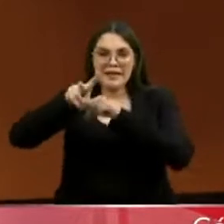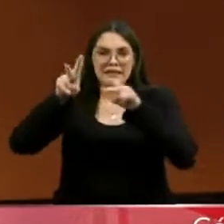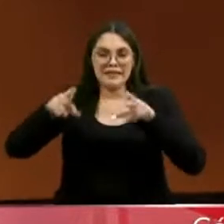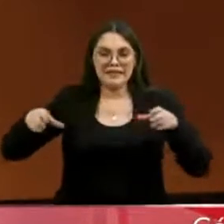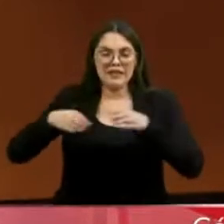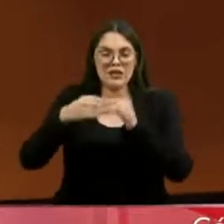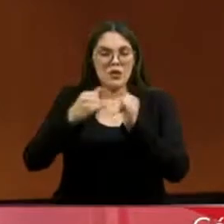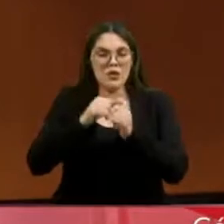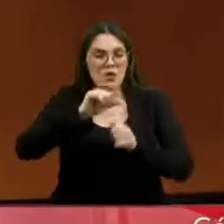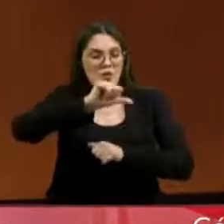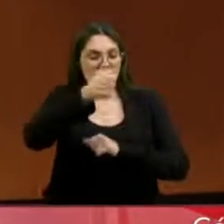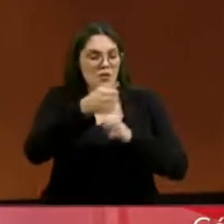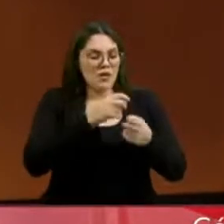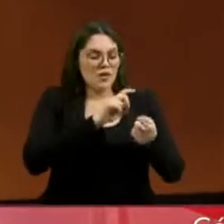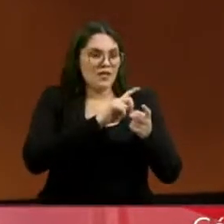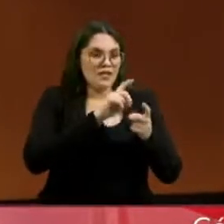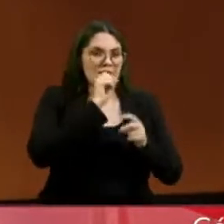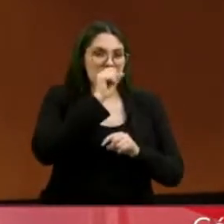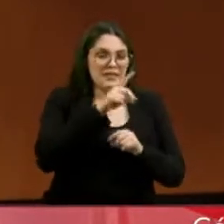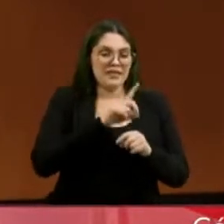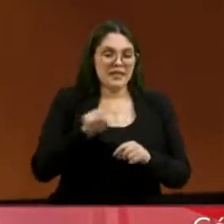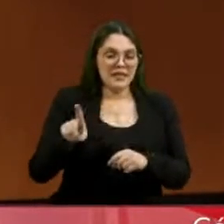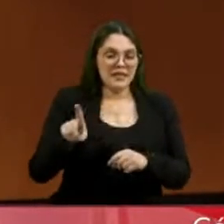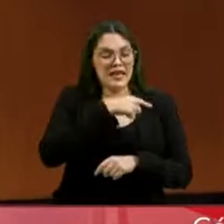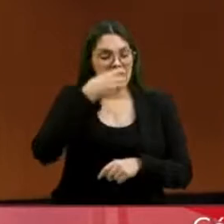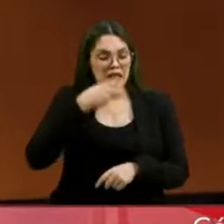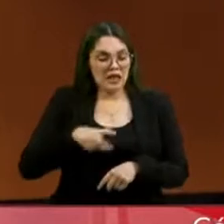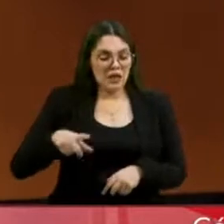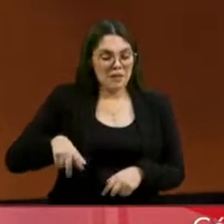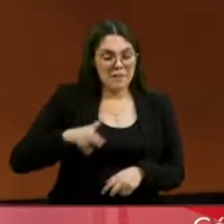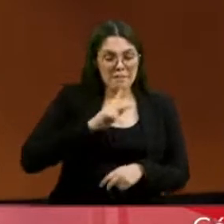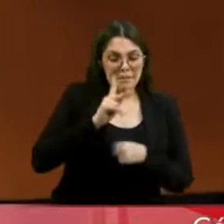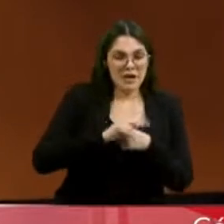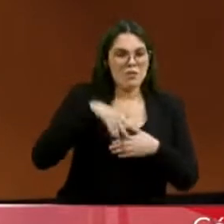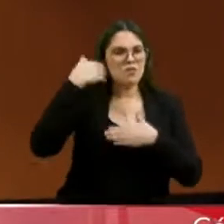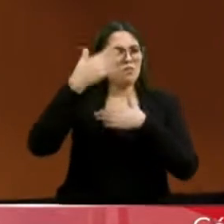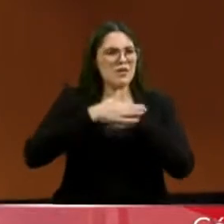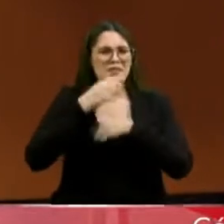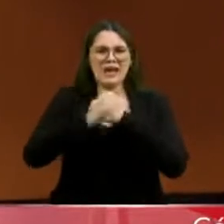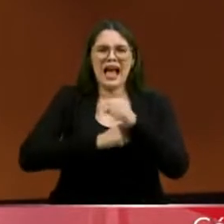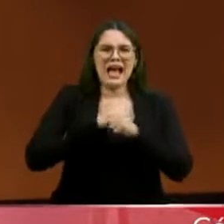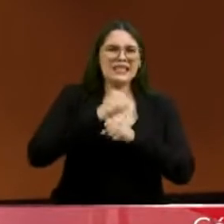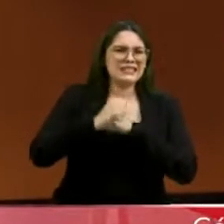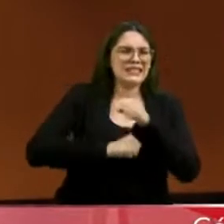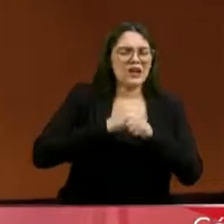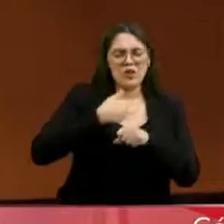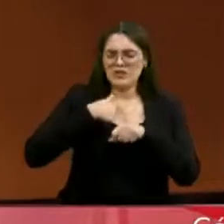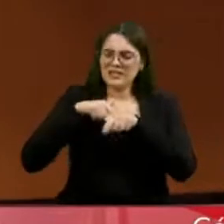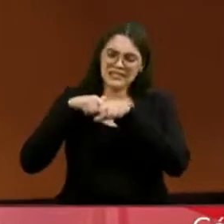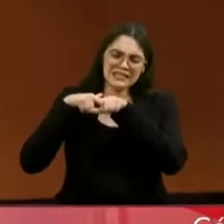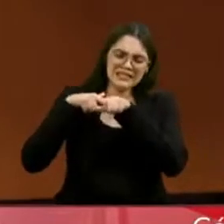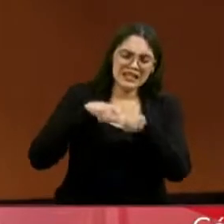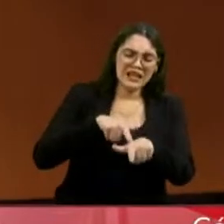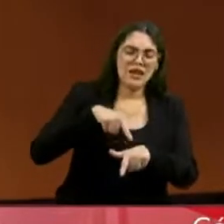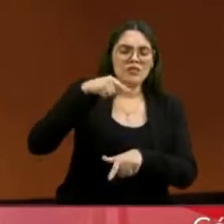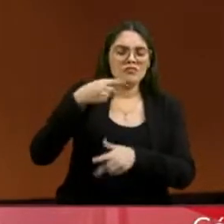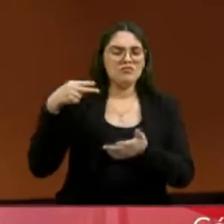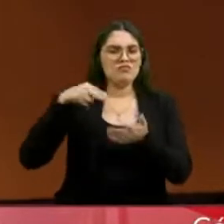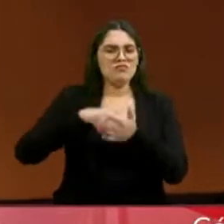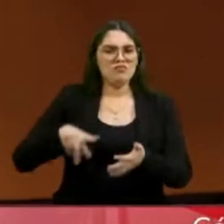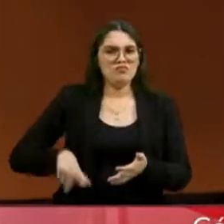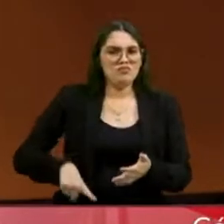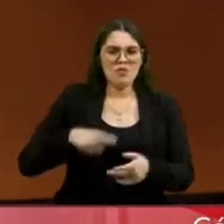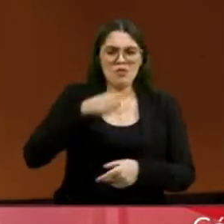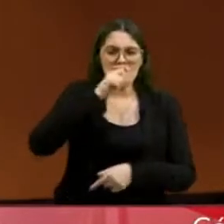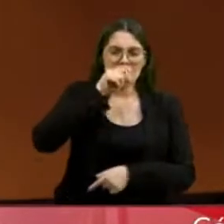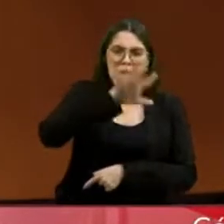Vamos a gobernar este país por décadas y va a ser así porque estamos cumpliéndole al pueblo de